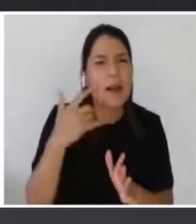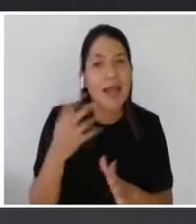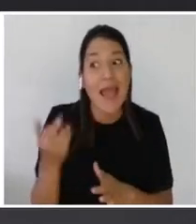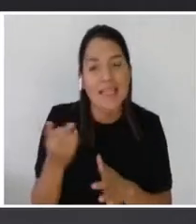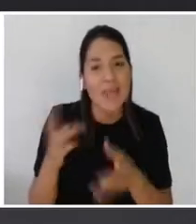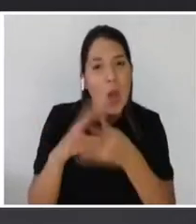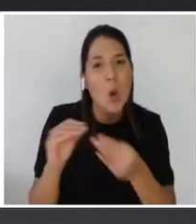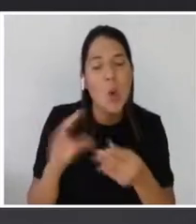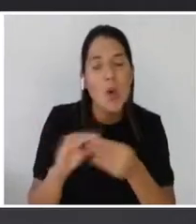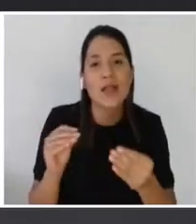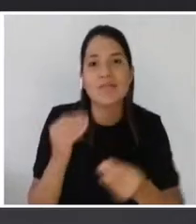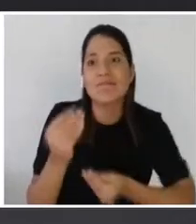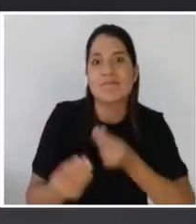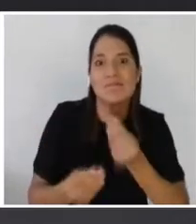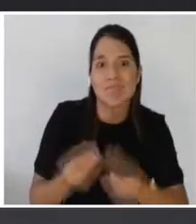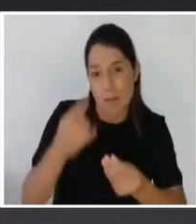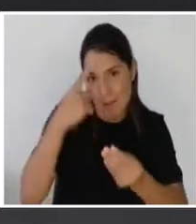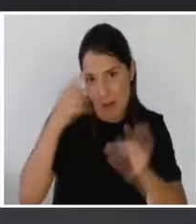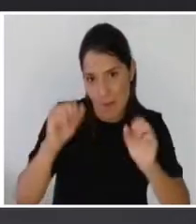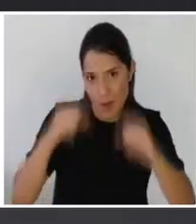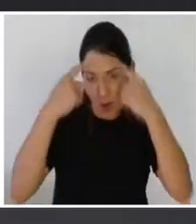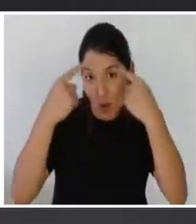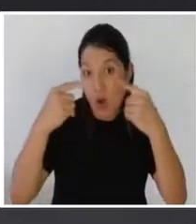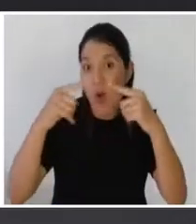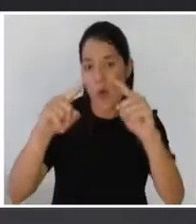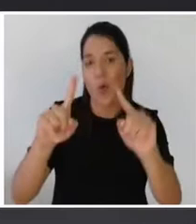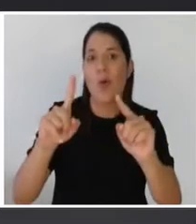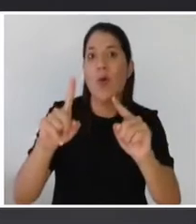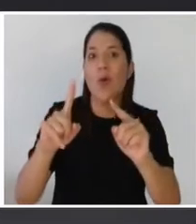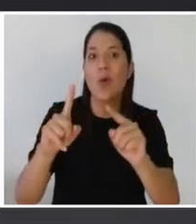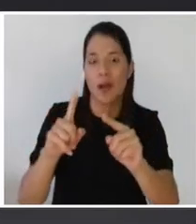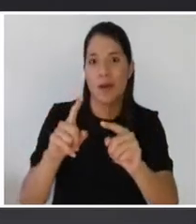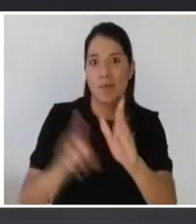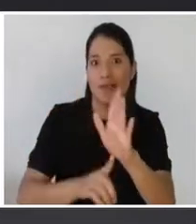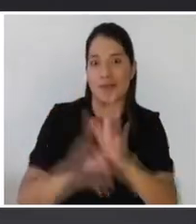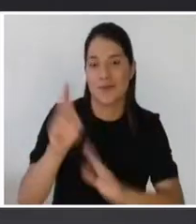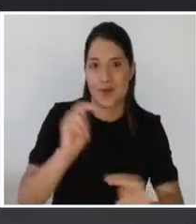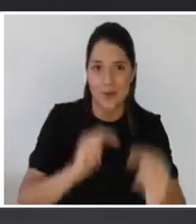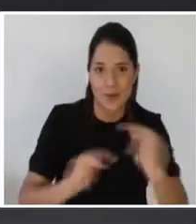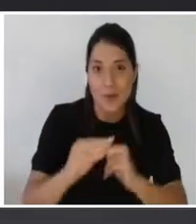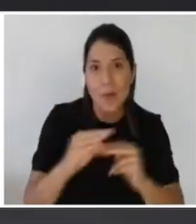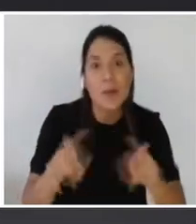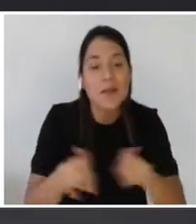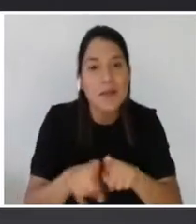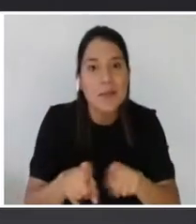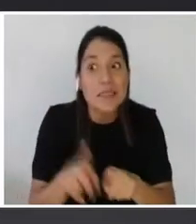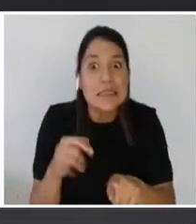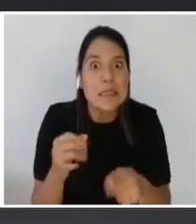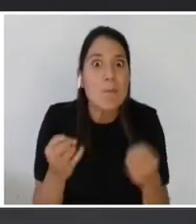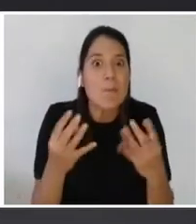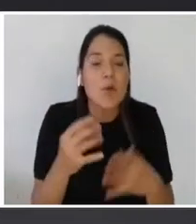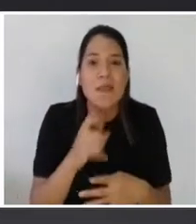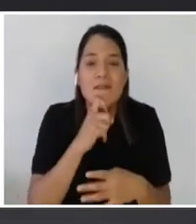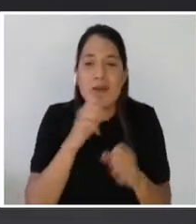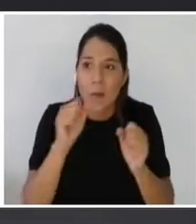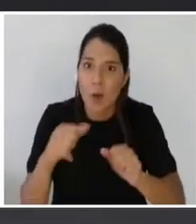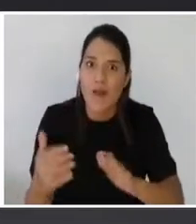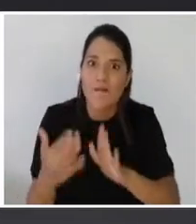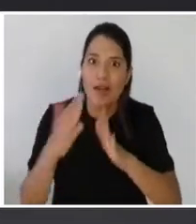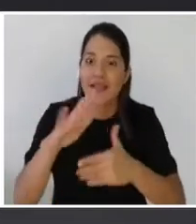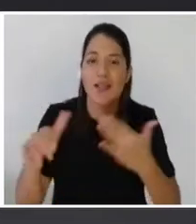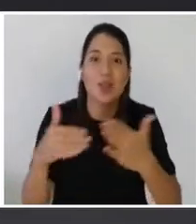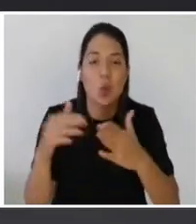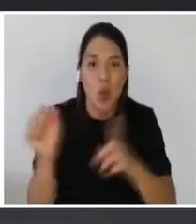hecho para lograr sacar adelante sus negocios y también qué tan difícil ha sido enfrentar todas las situaciones que les ha conllevado